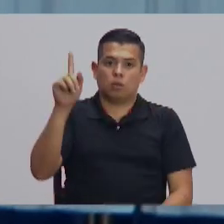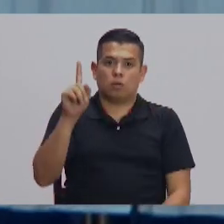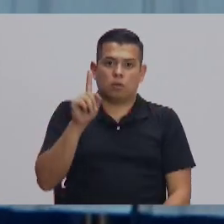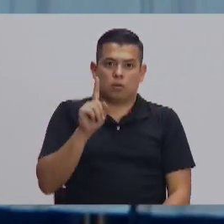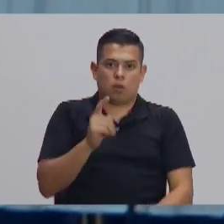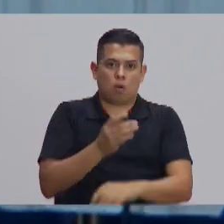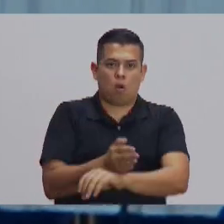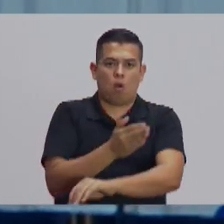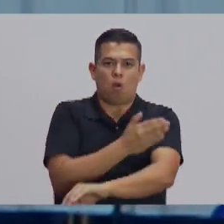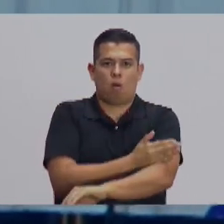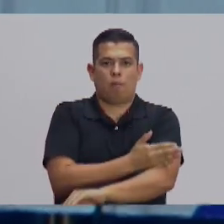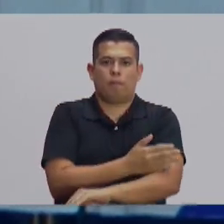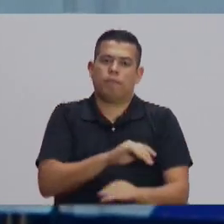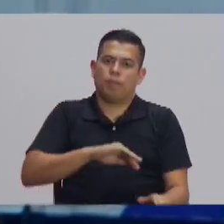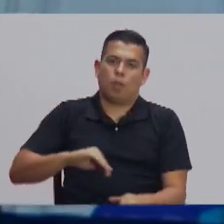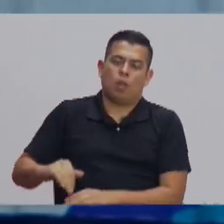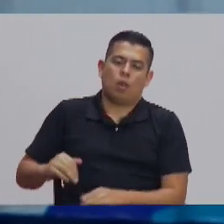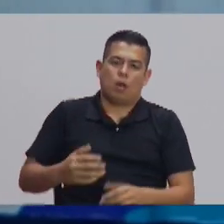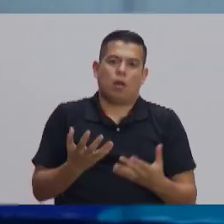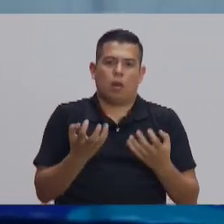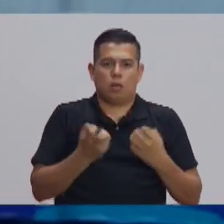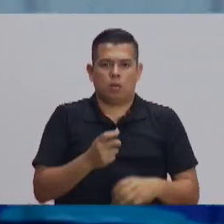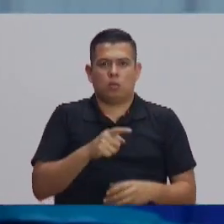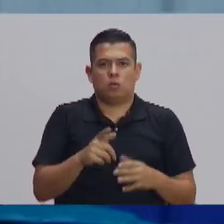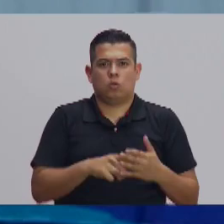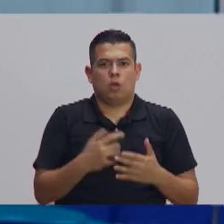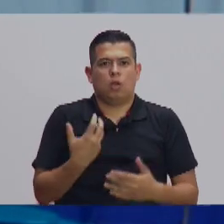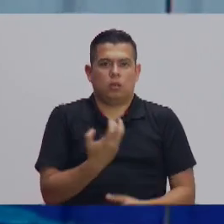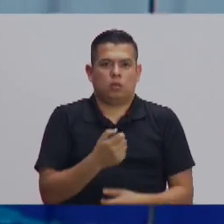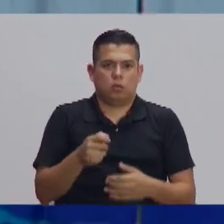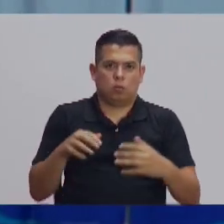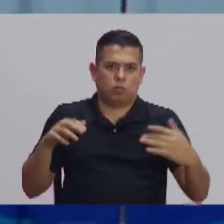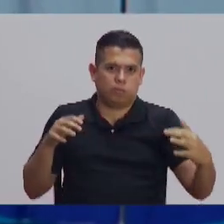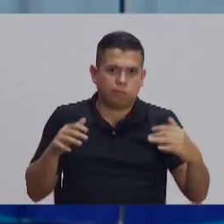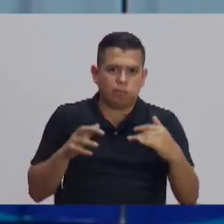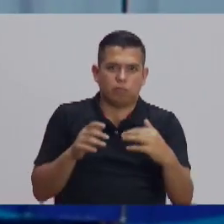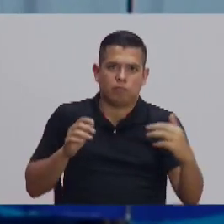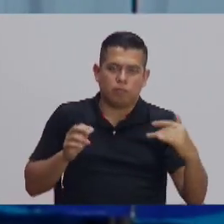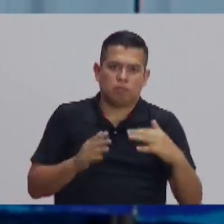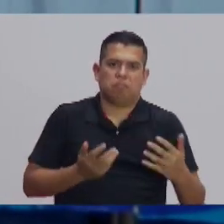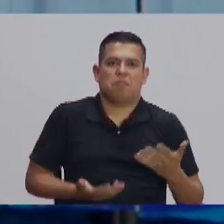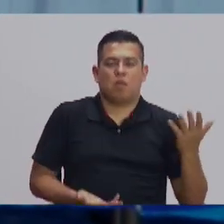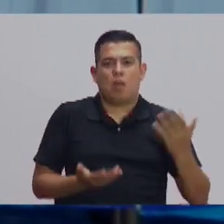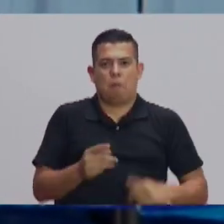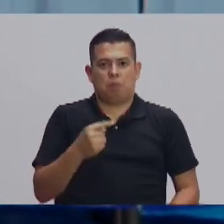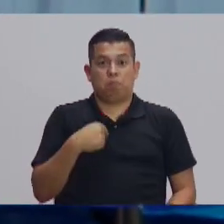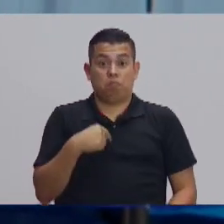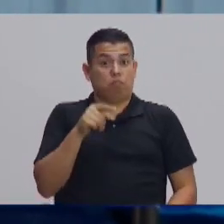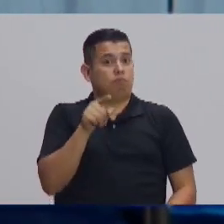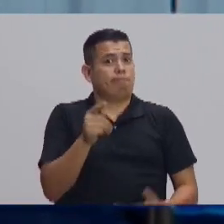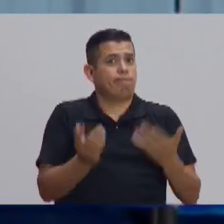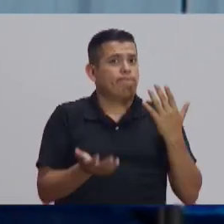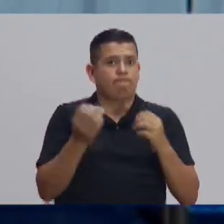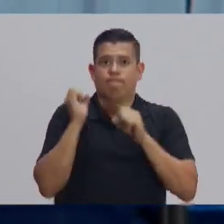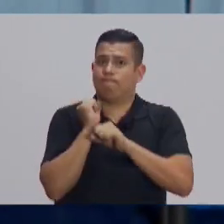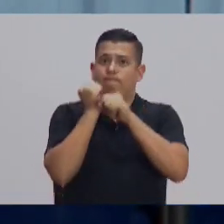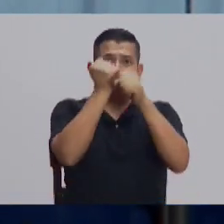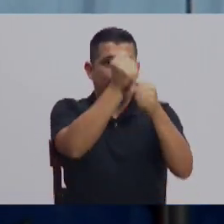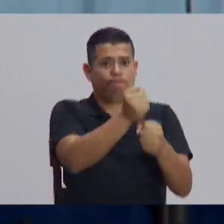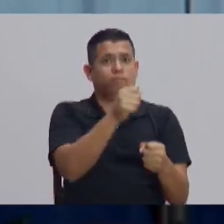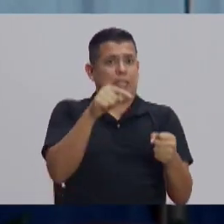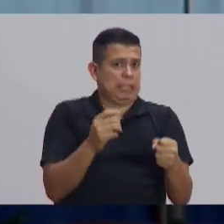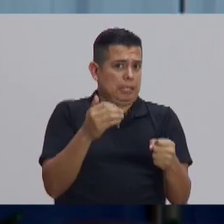preparación yo te quiero decir algo hay batallas y hay cosas que tú tal vez si yo no conquistamos